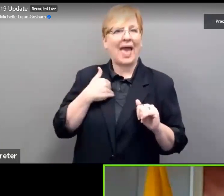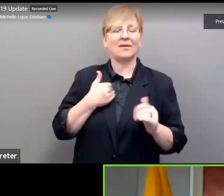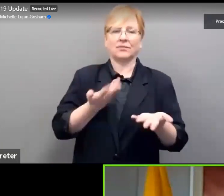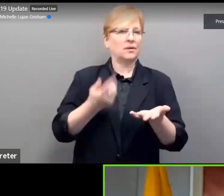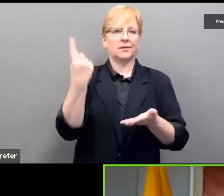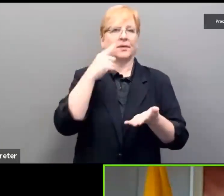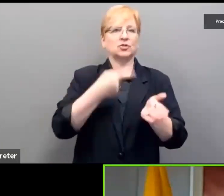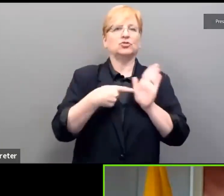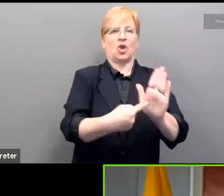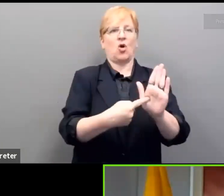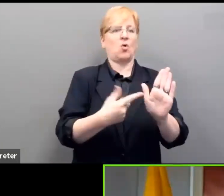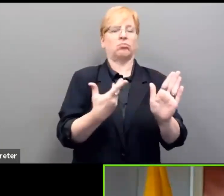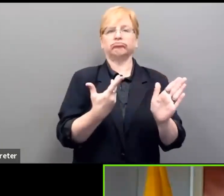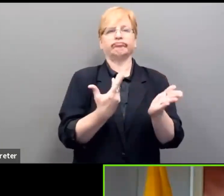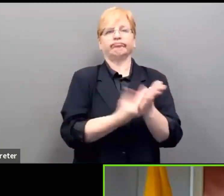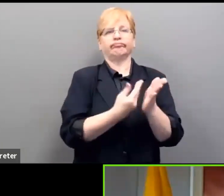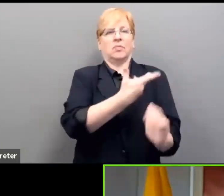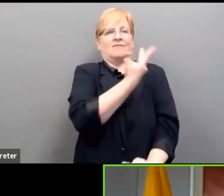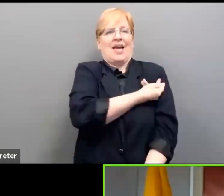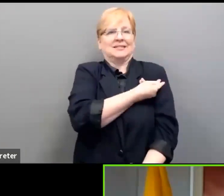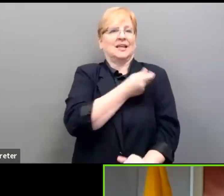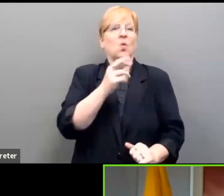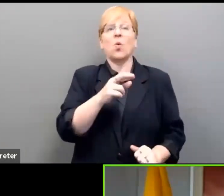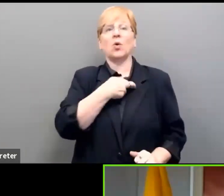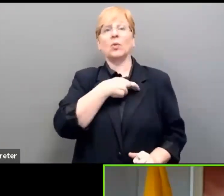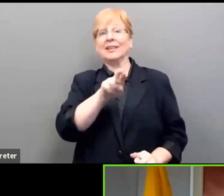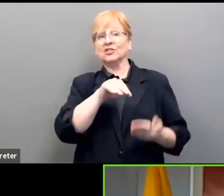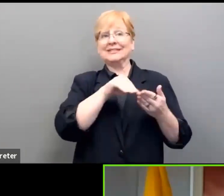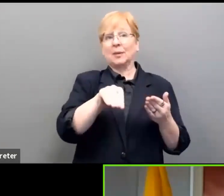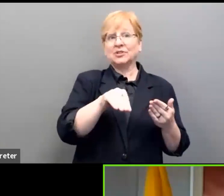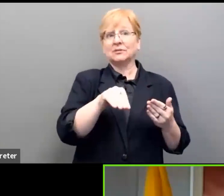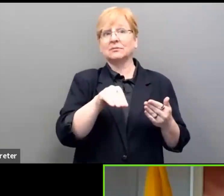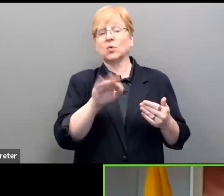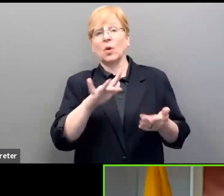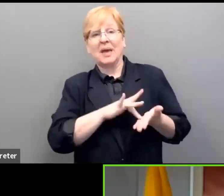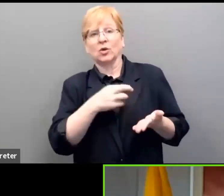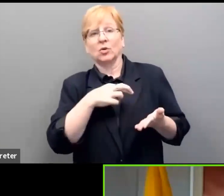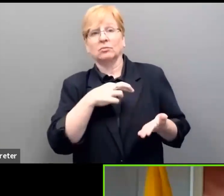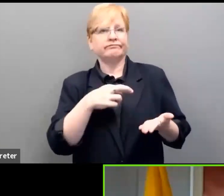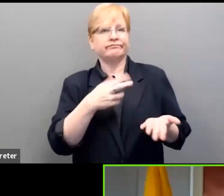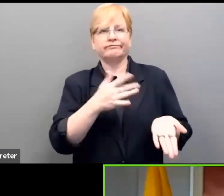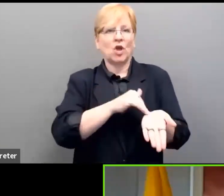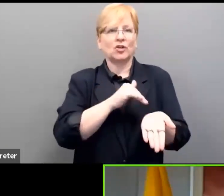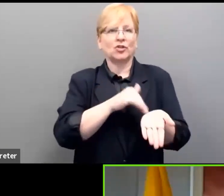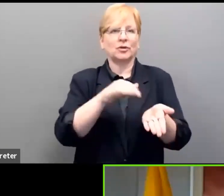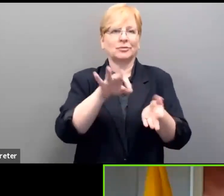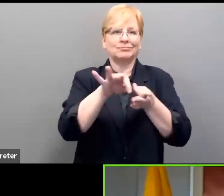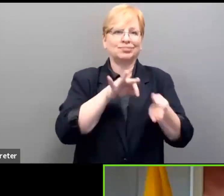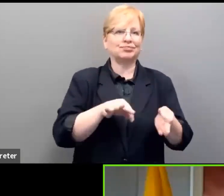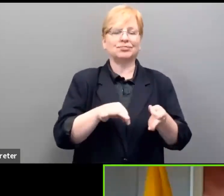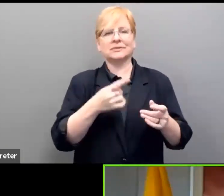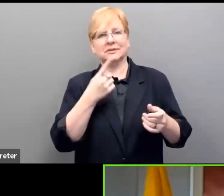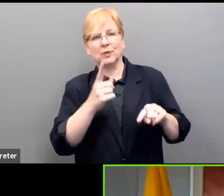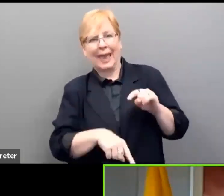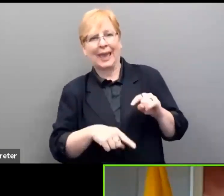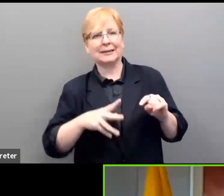tienen aplicaciones muy fáciles para mostrar comprobantes de vacunación. Vamos a requerir lo mismo. Yo sé que una exención